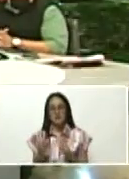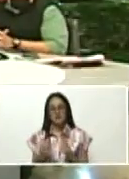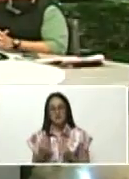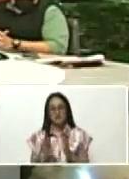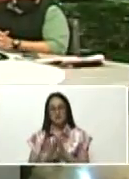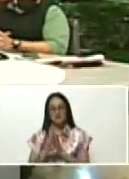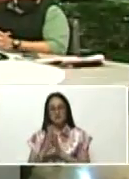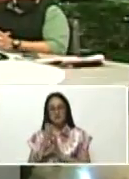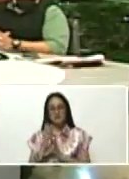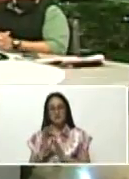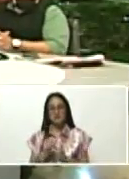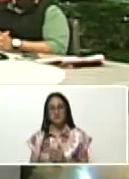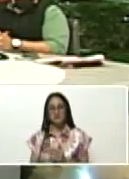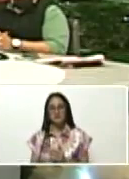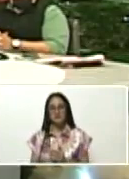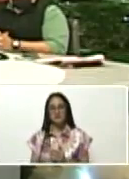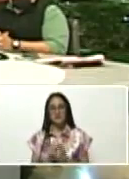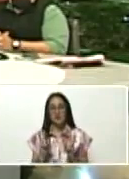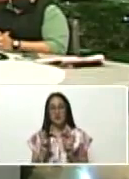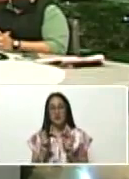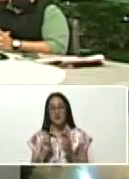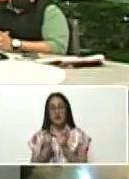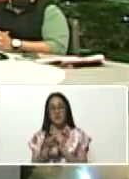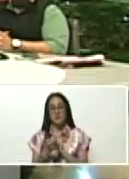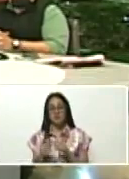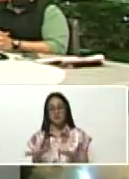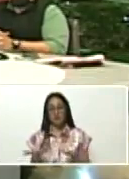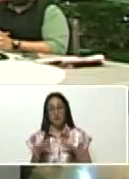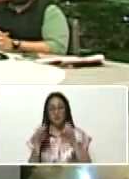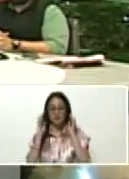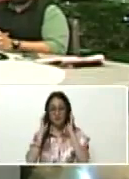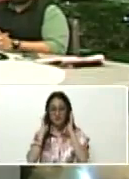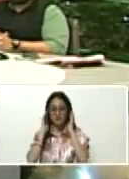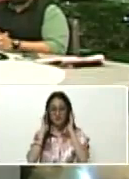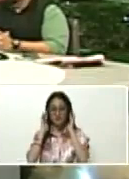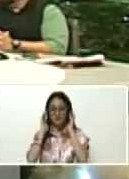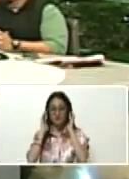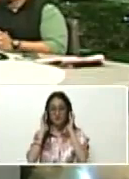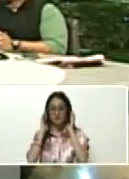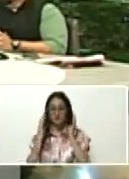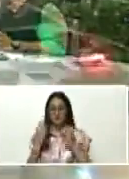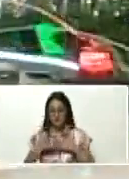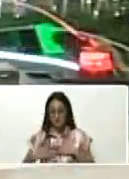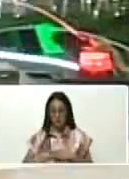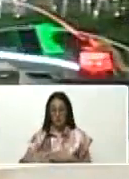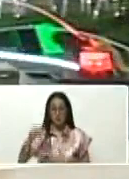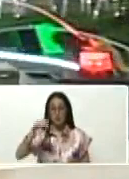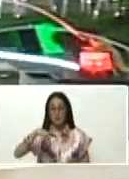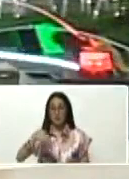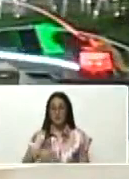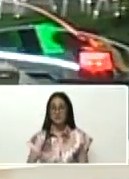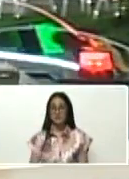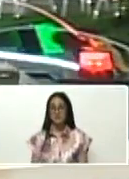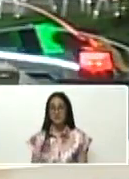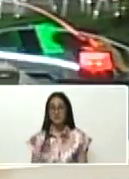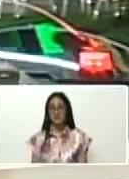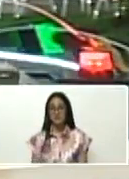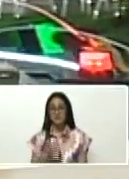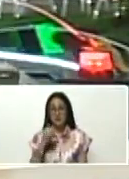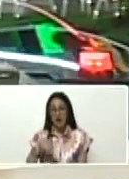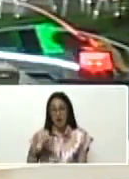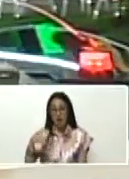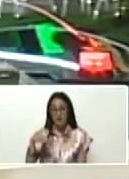prosperidad, construir la nueva prosperidad de aquí en adelante. Estamos ya en